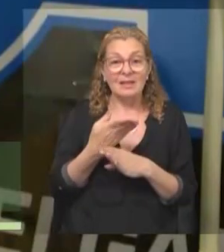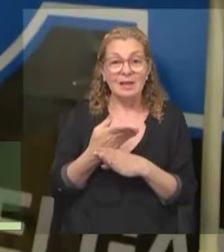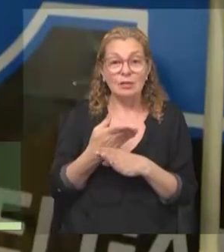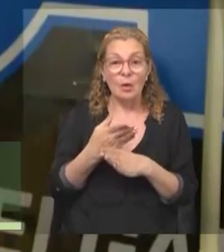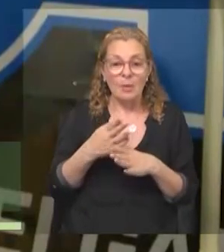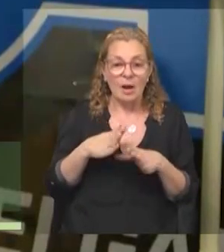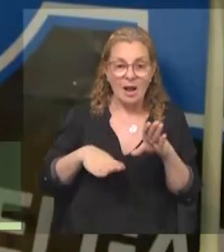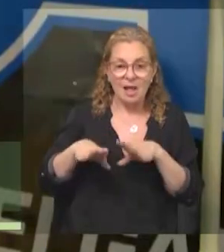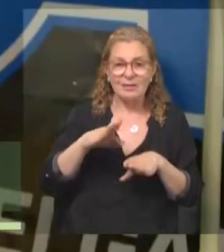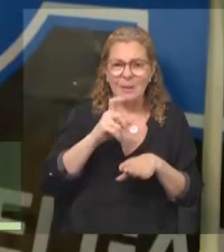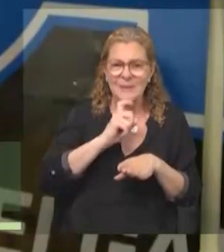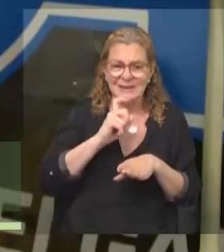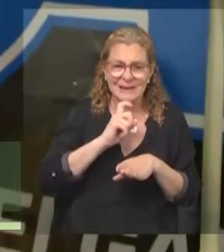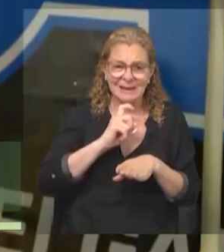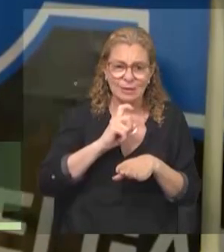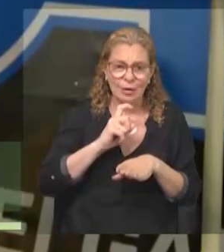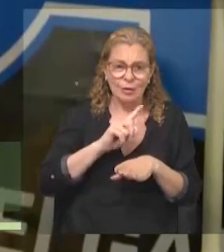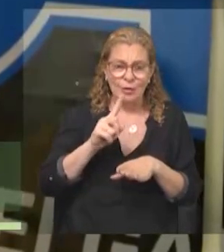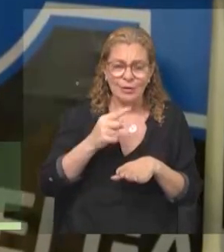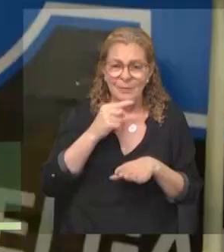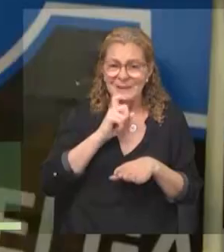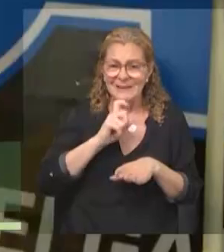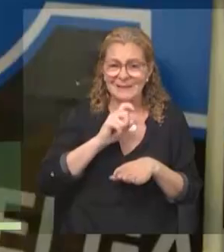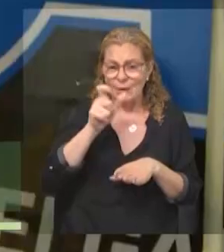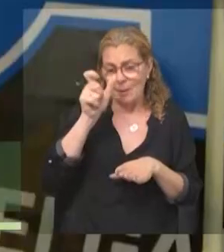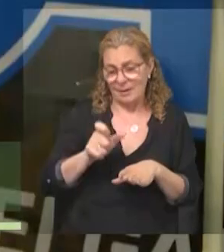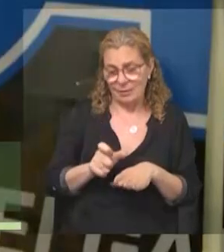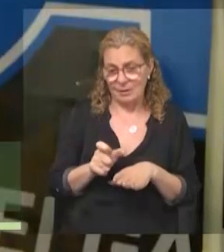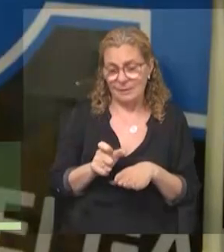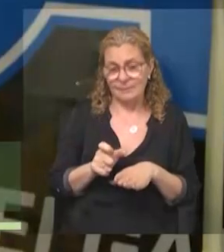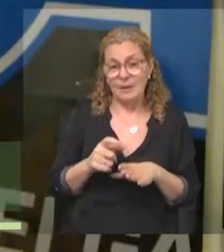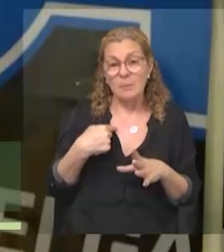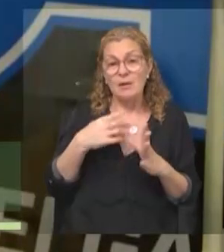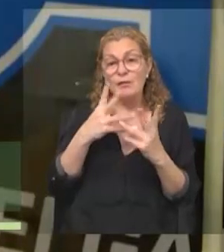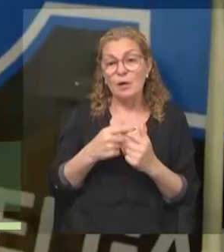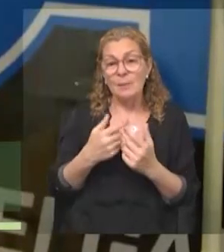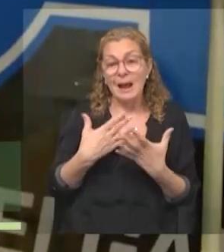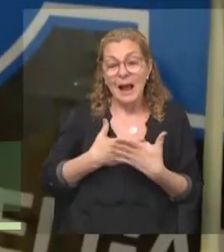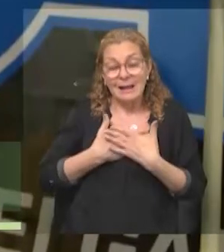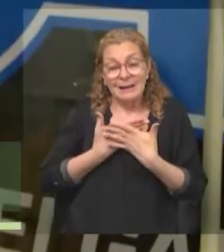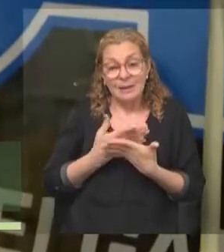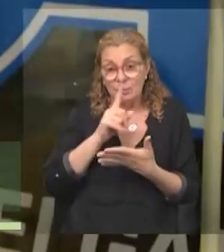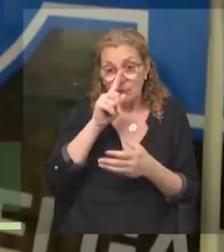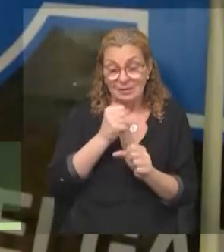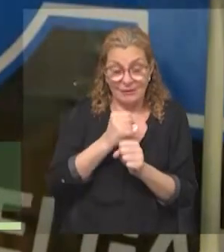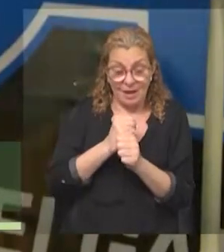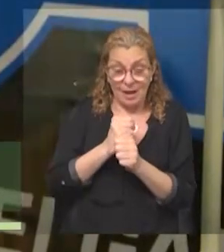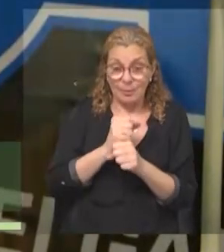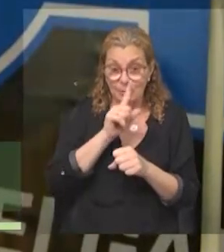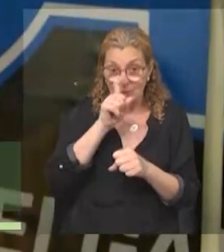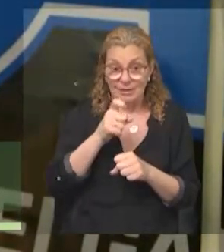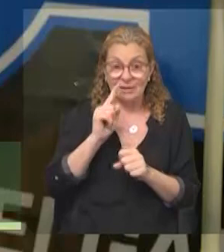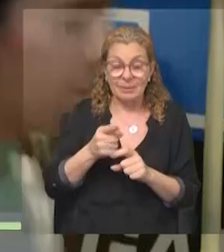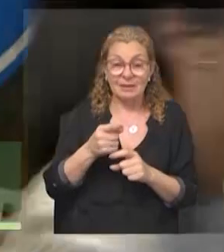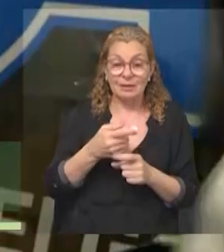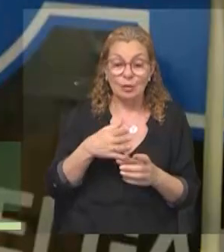prom mitiendo e incumpliendo mintiéndole a la gente mi forma de querer Montevideo y trabajar por Montevideo es